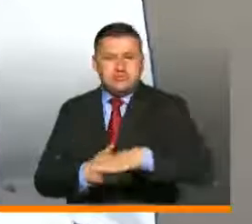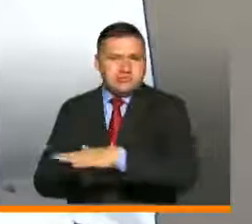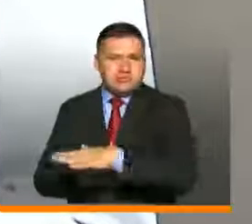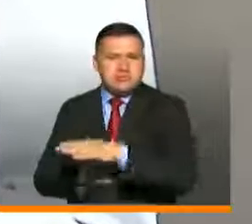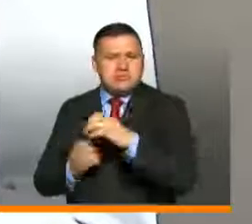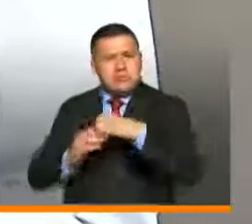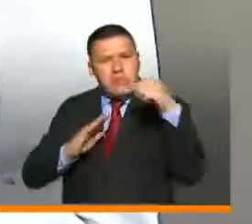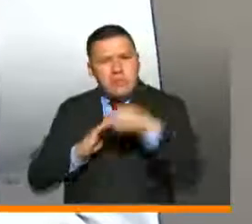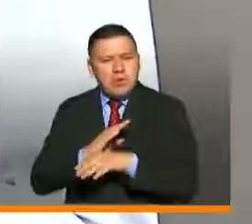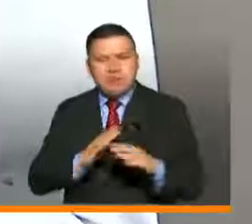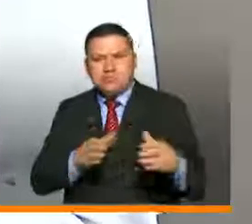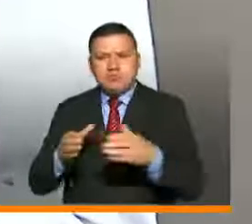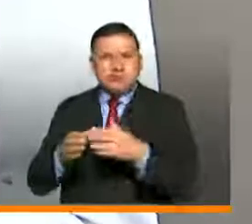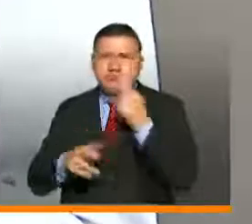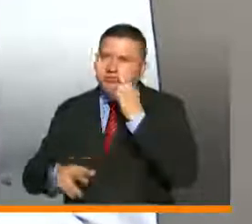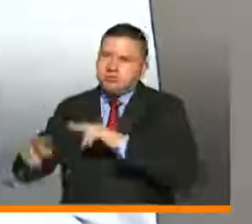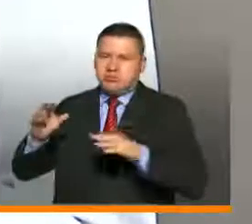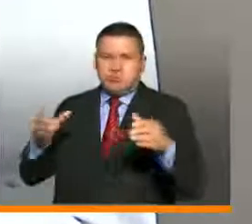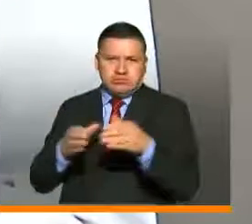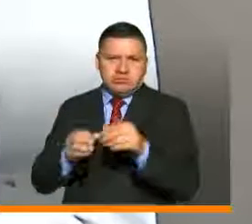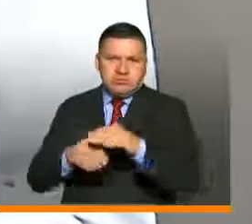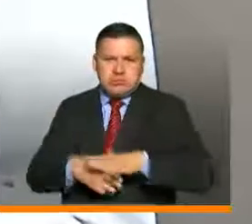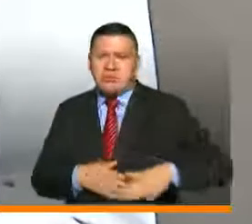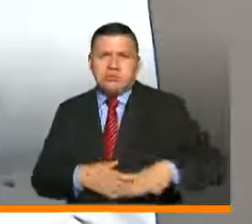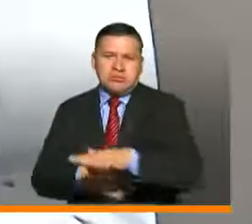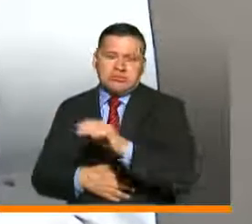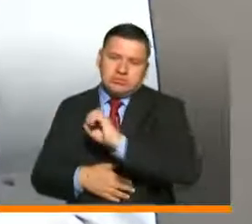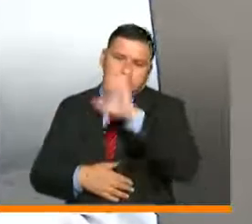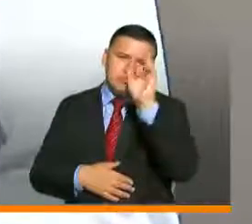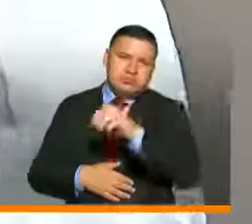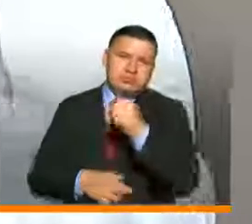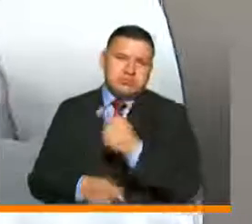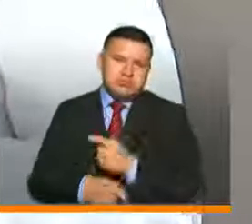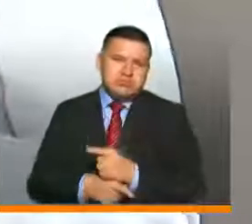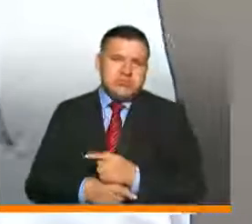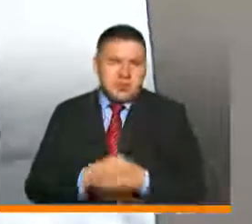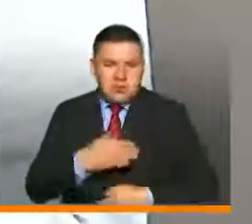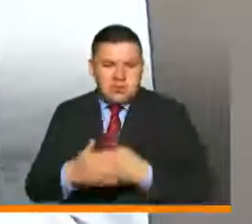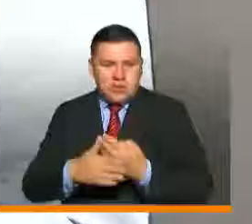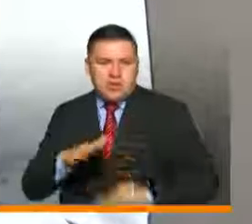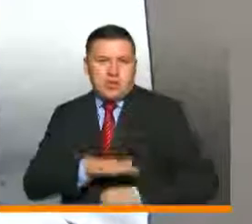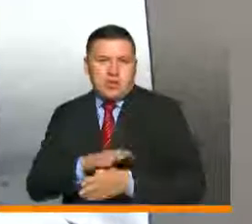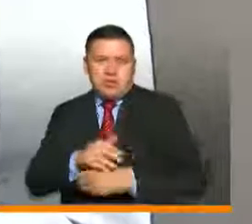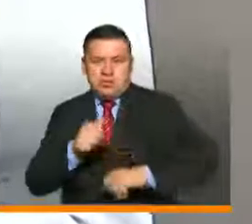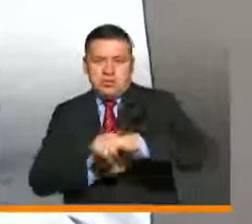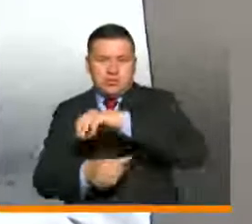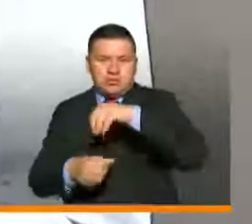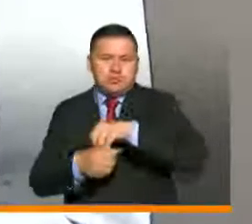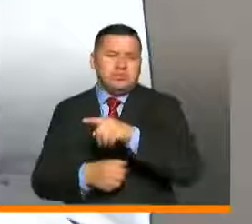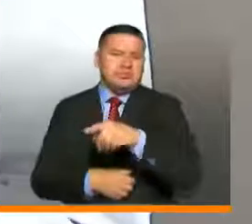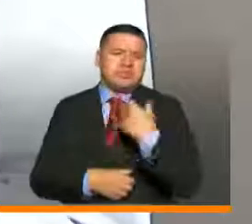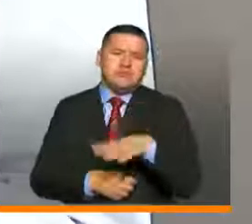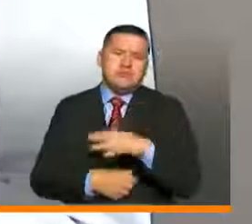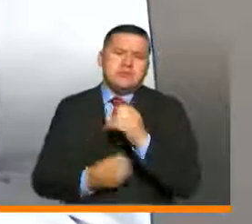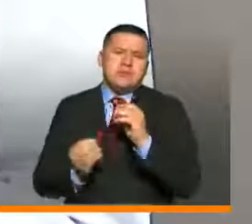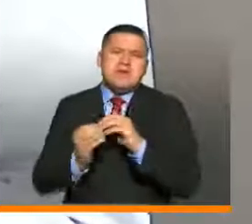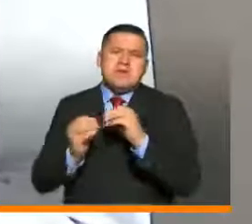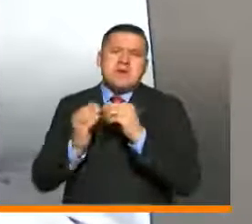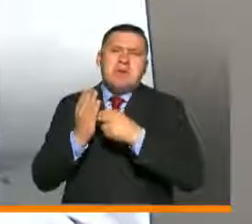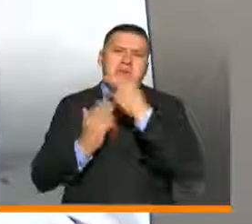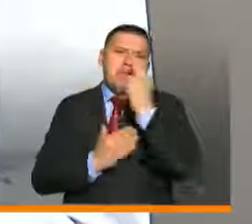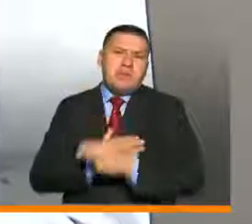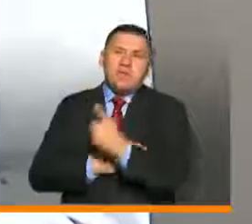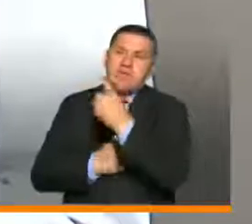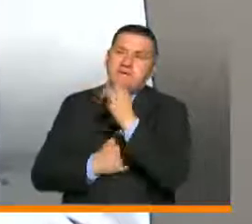dimensionar el turismo en el territorio por supuesto también seguir reactivando la economía son muchos los proyectos quiero